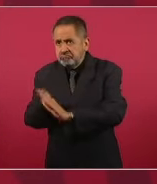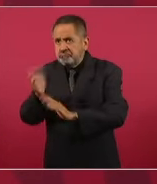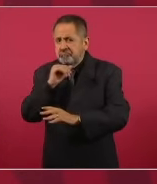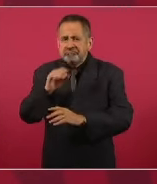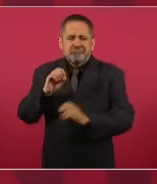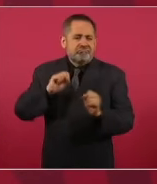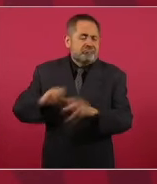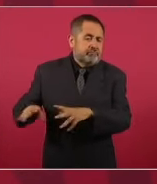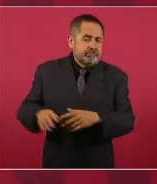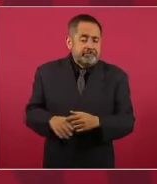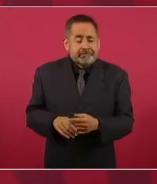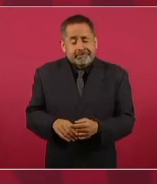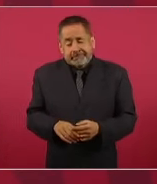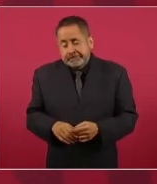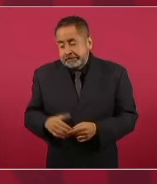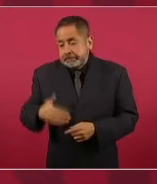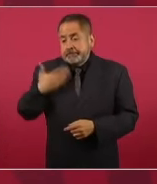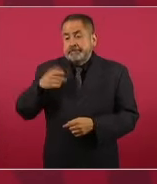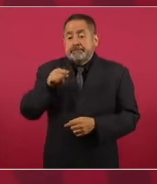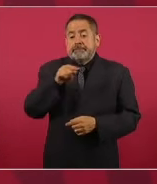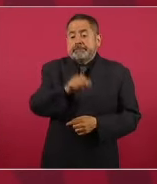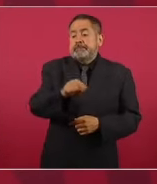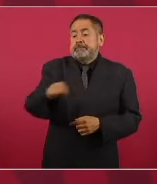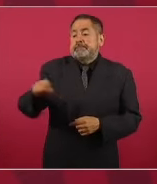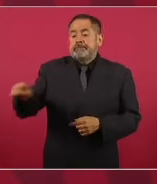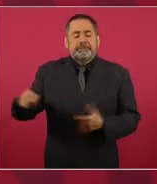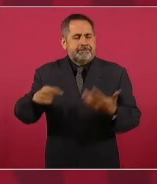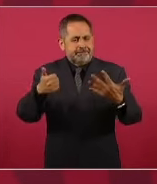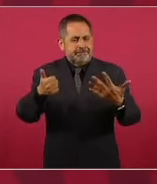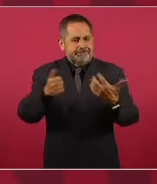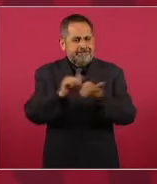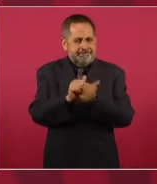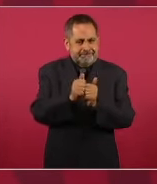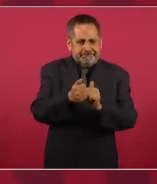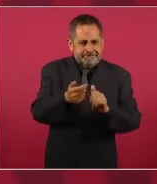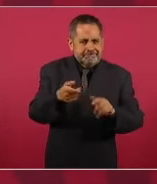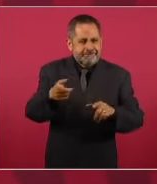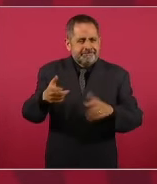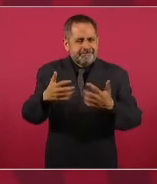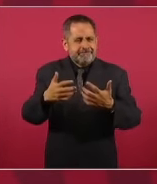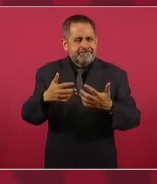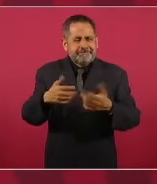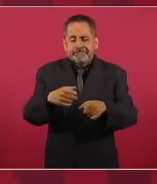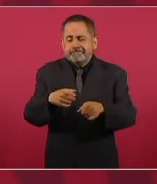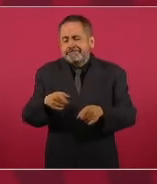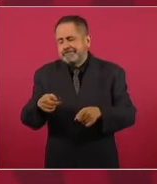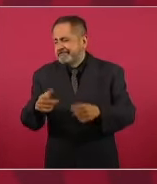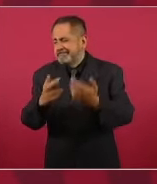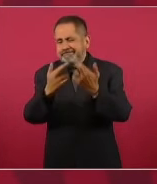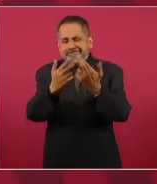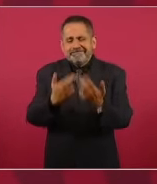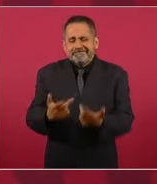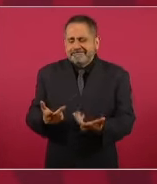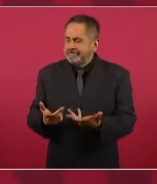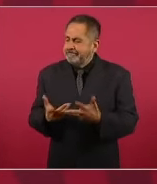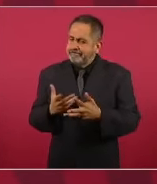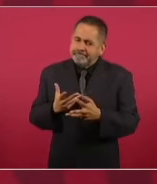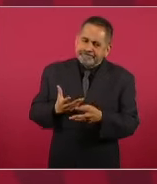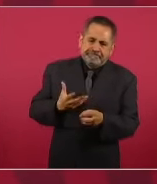Se salvaron de milagro las 6 refinerías que nos las dejaron convertidas casi en